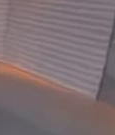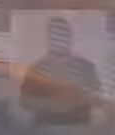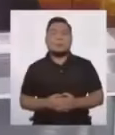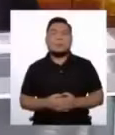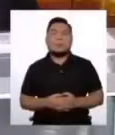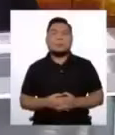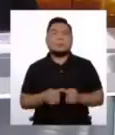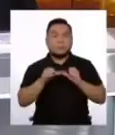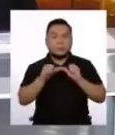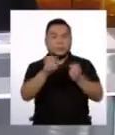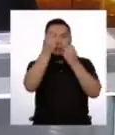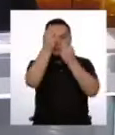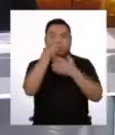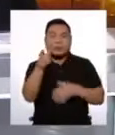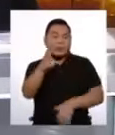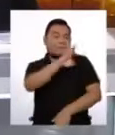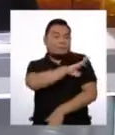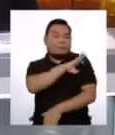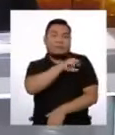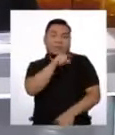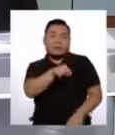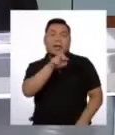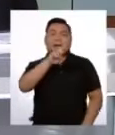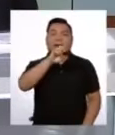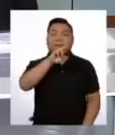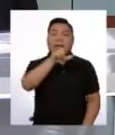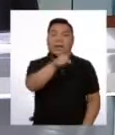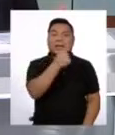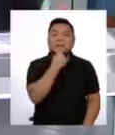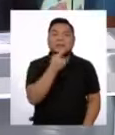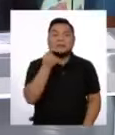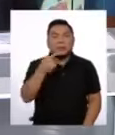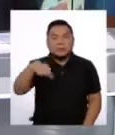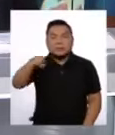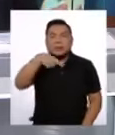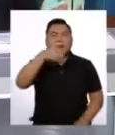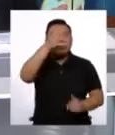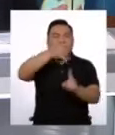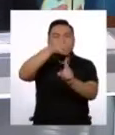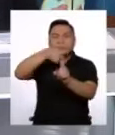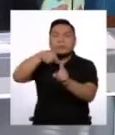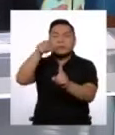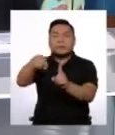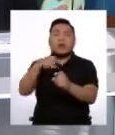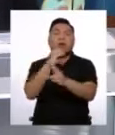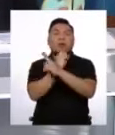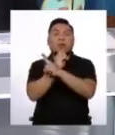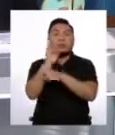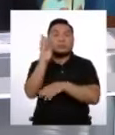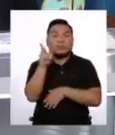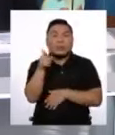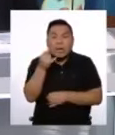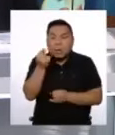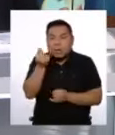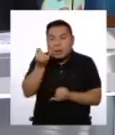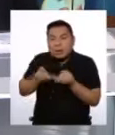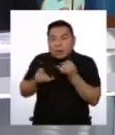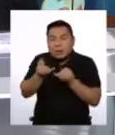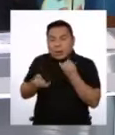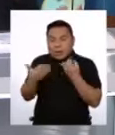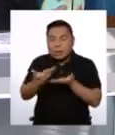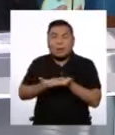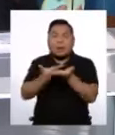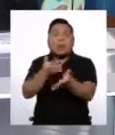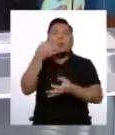Continuamos con la información. El fiscal Rafael Vela sostuvo que el caso Ollanda Humala y Nadine Heredia se encuentra en su fase final para ser